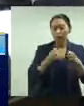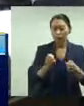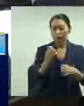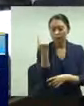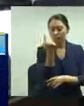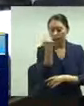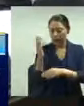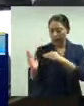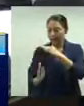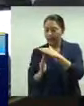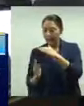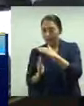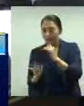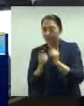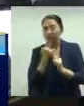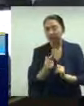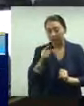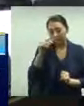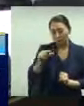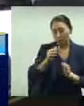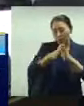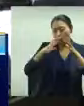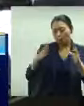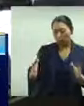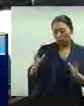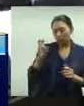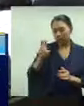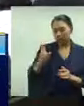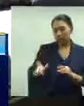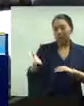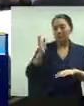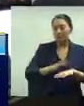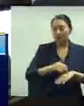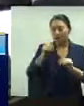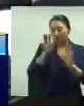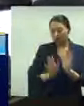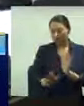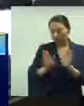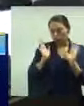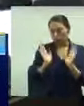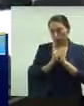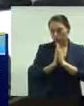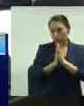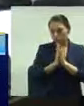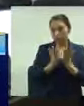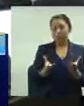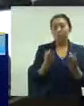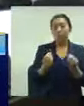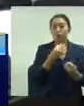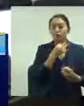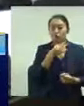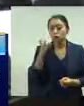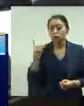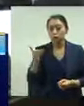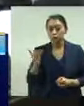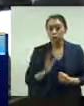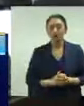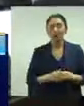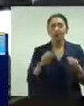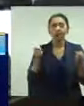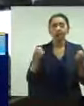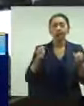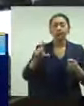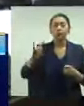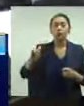nosotros establecer si es mucho, si es poco, si necesitan más, si necesitan menos. Por favor. Con mucho gusto, señor diputado. Voy a dar la palabra al diputado